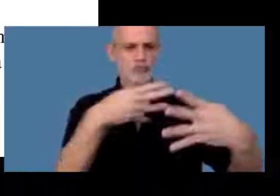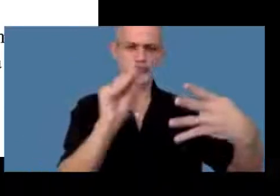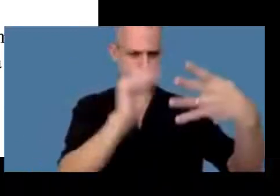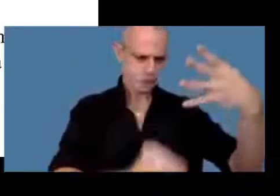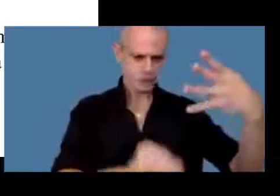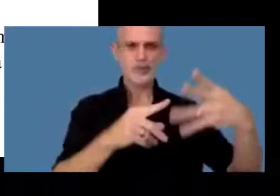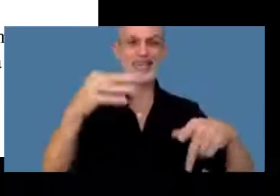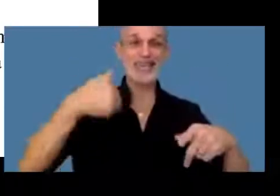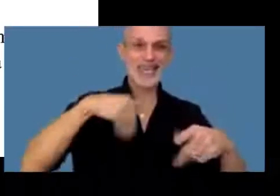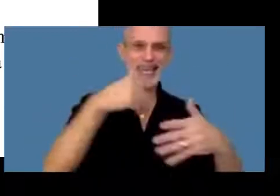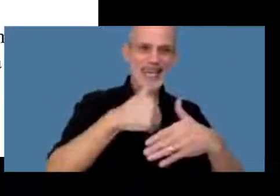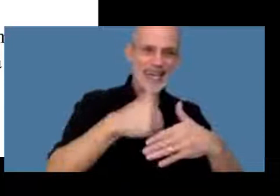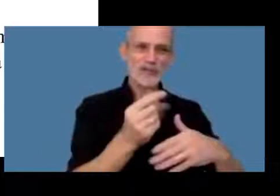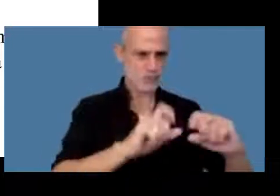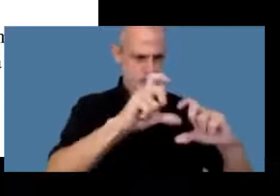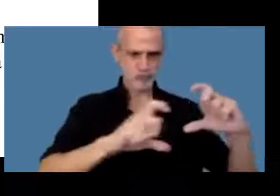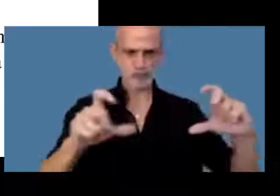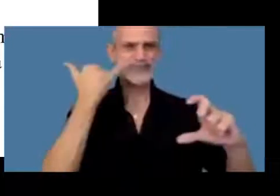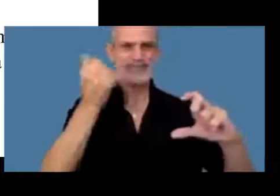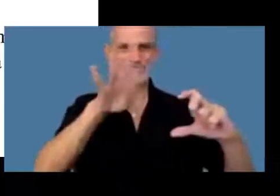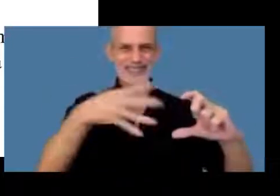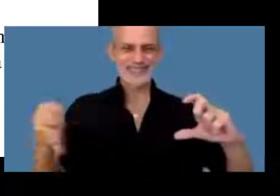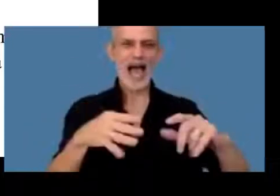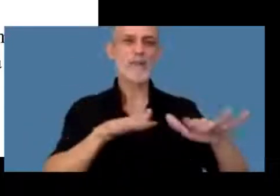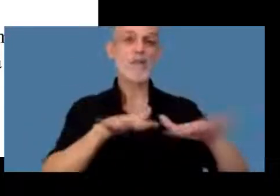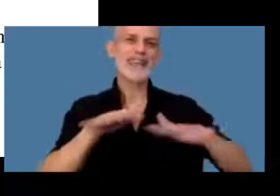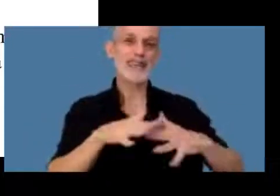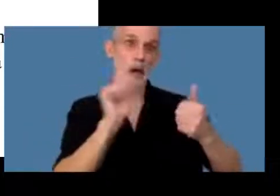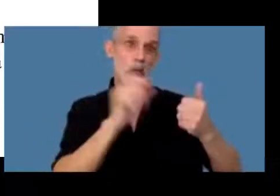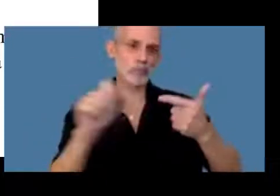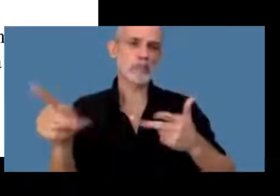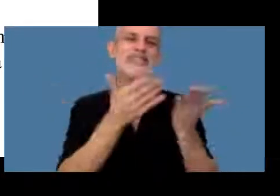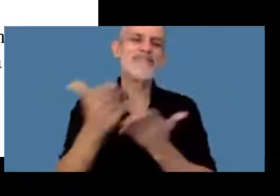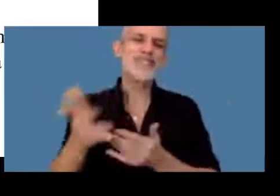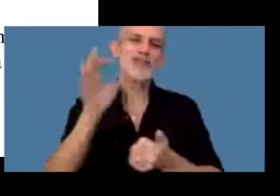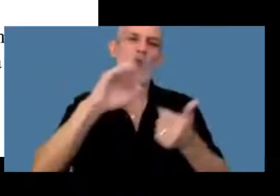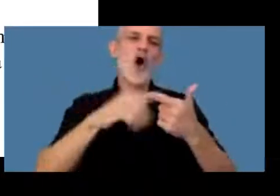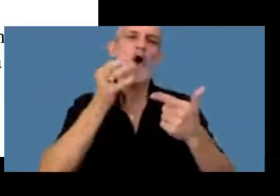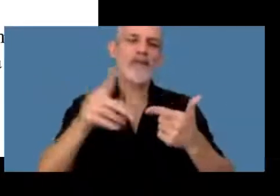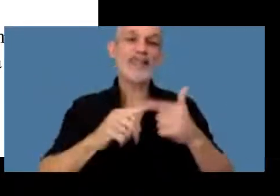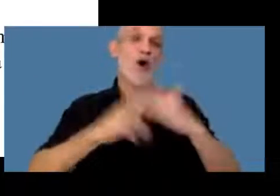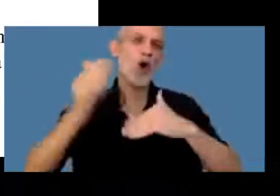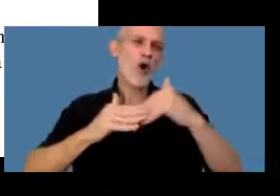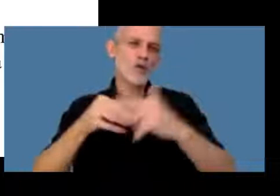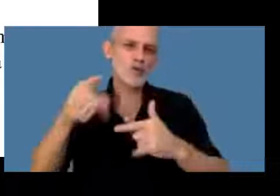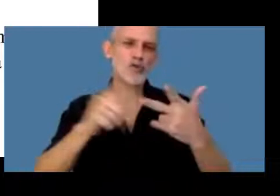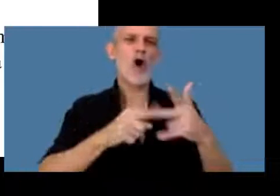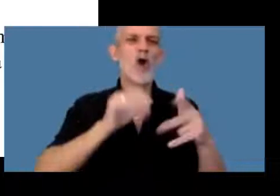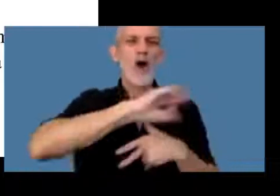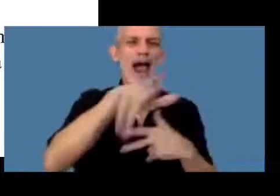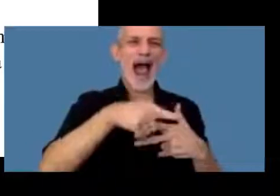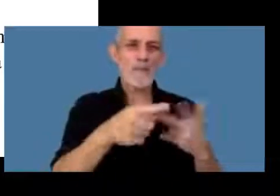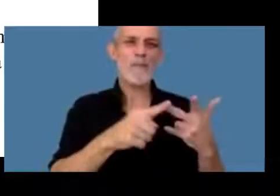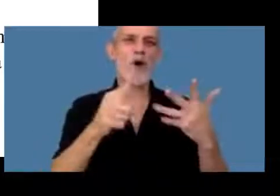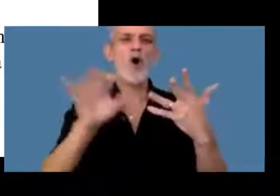ingresos de acuerdo al tipo de actividad, ya sea servicios, actividad de construcción, actividad agropecuaria, actividad